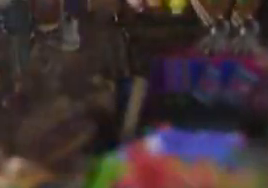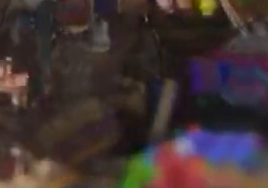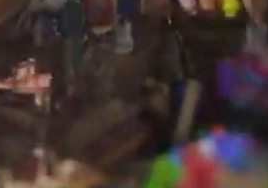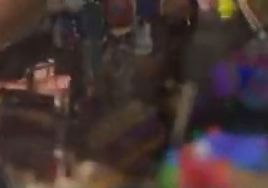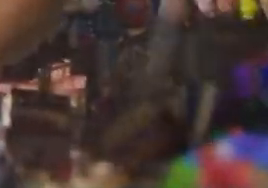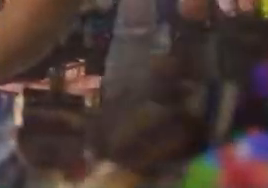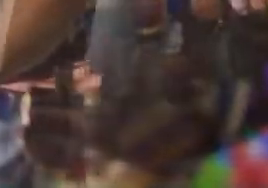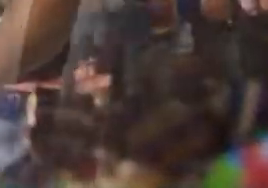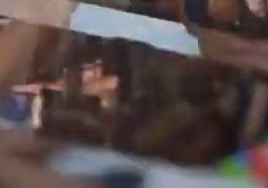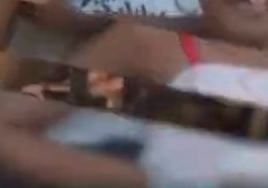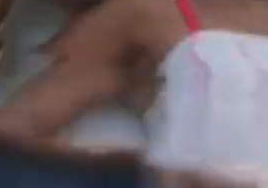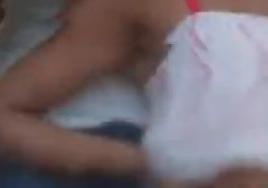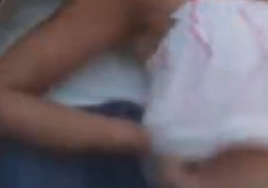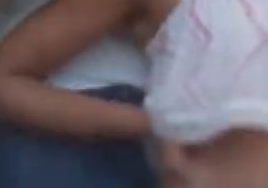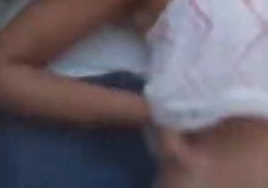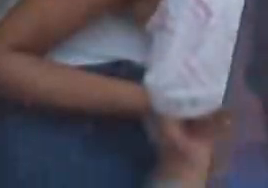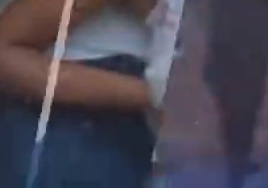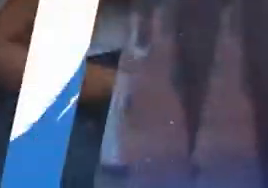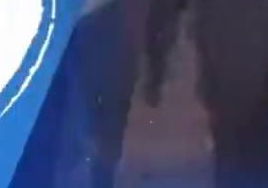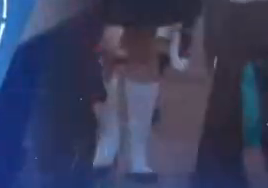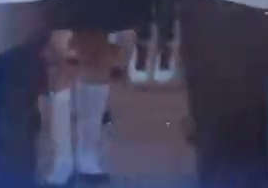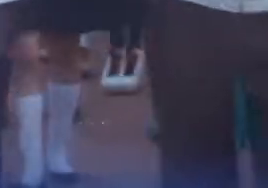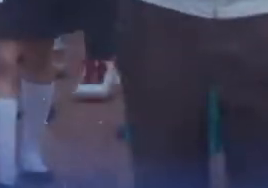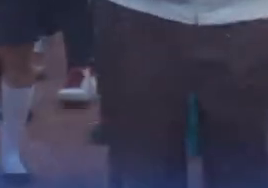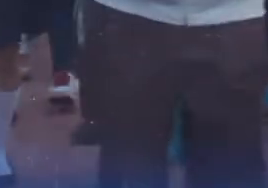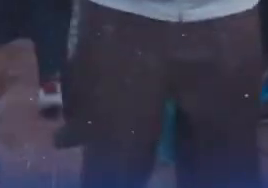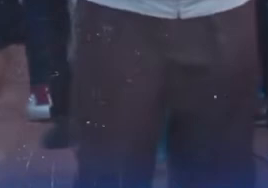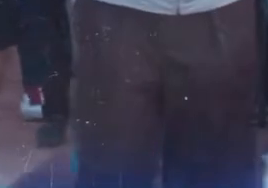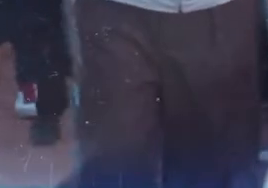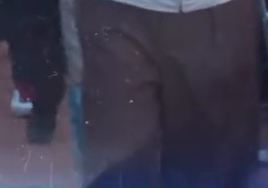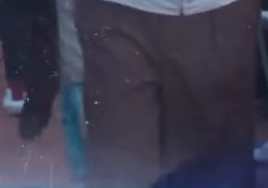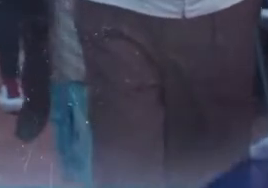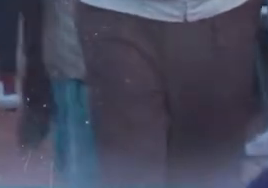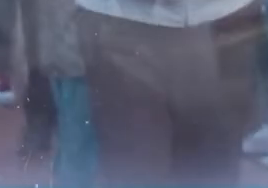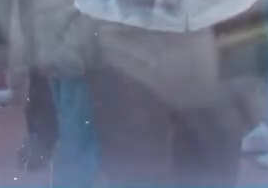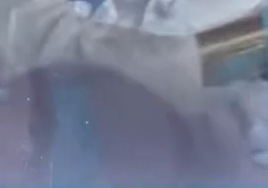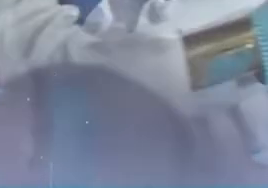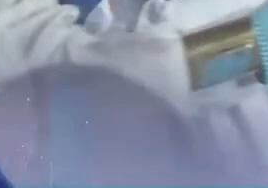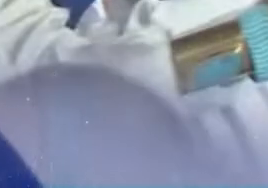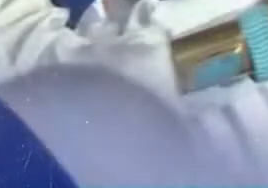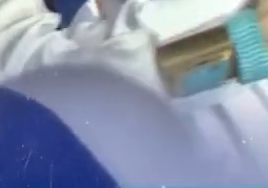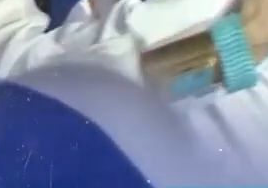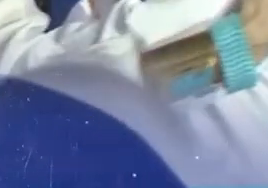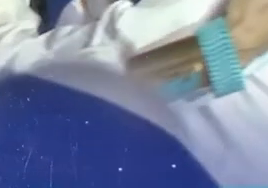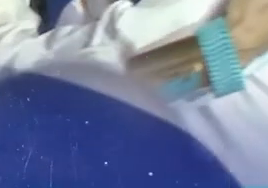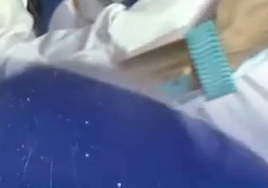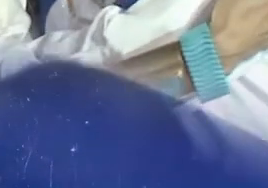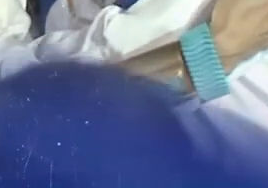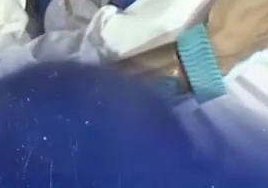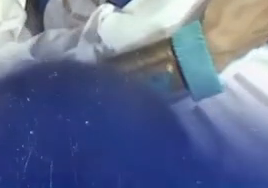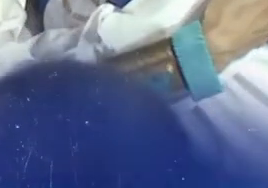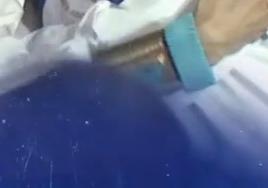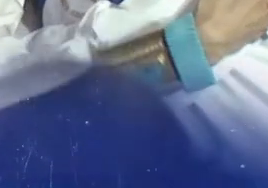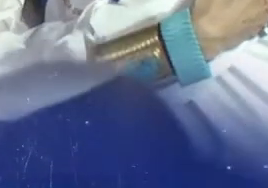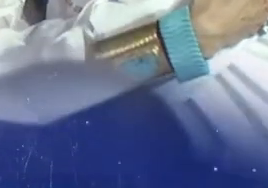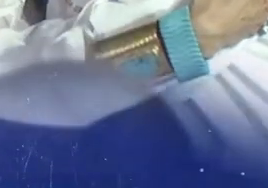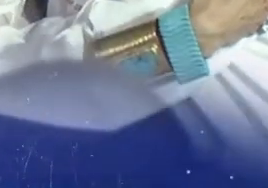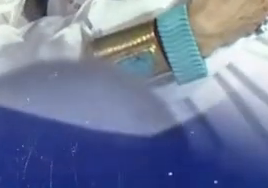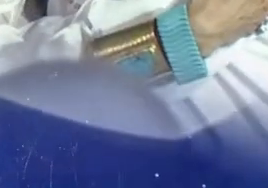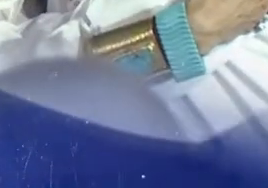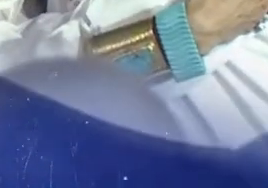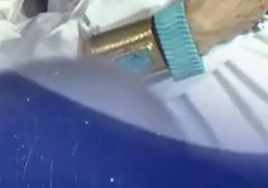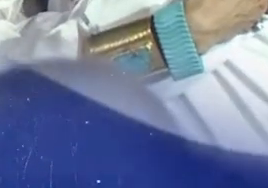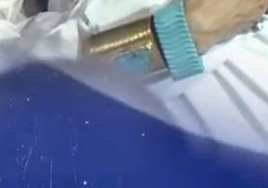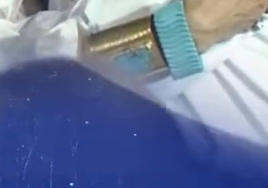Fraternidad, unidad y dignidad. Azul y blanco nos cobija en amor, trabajo y paz. Patria para